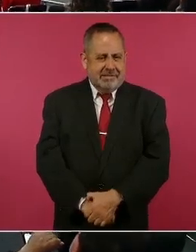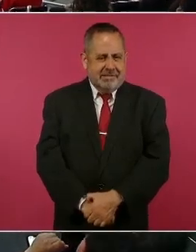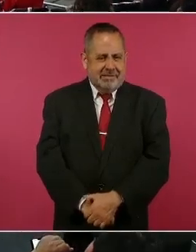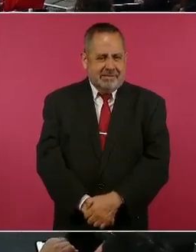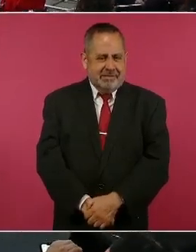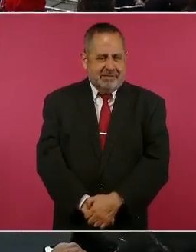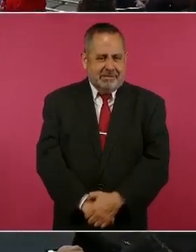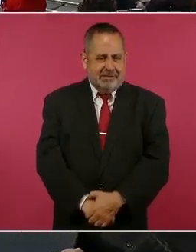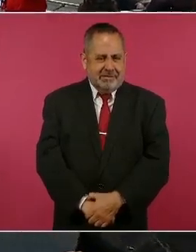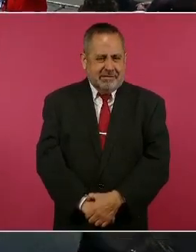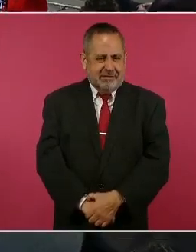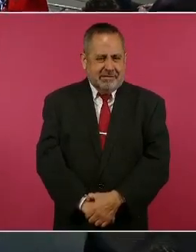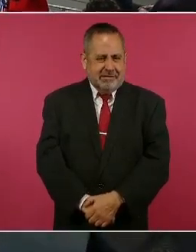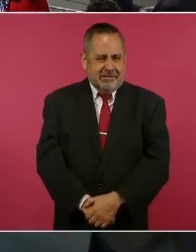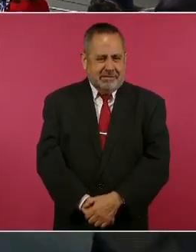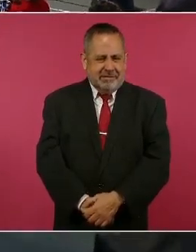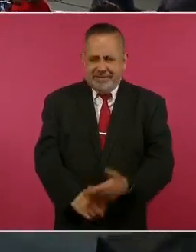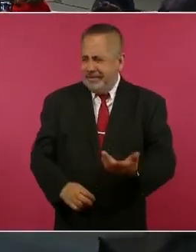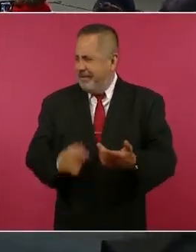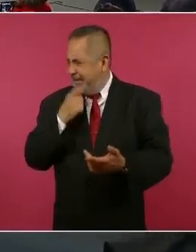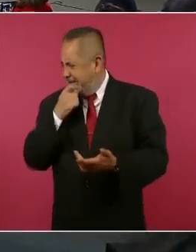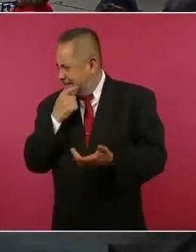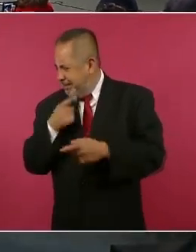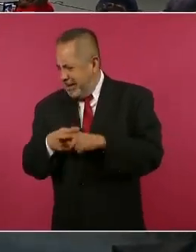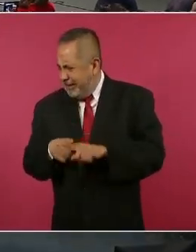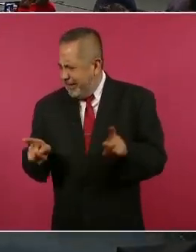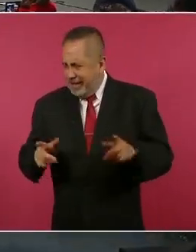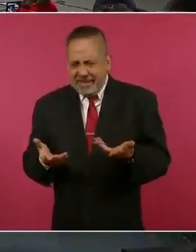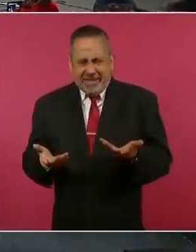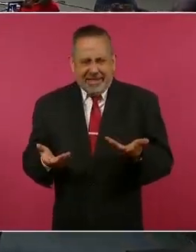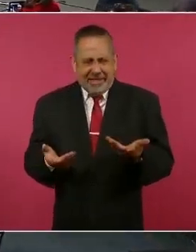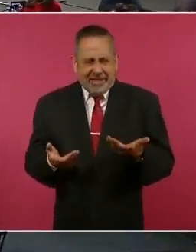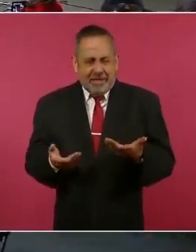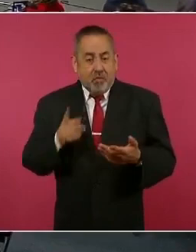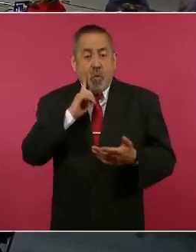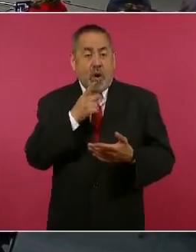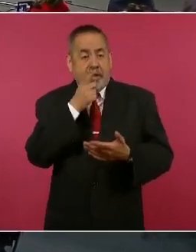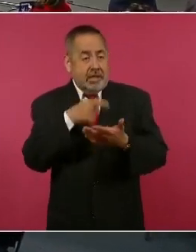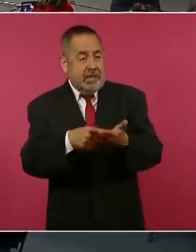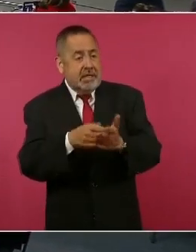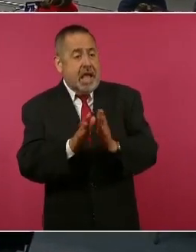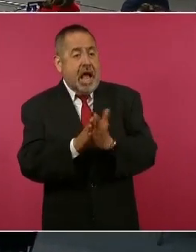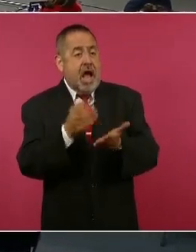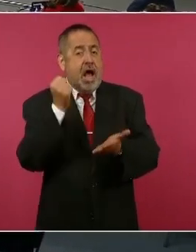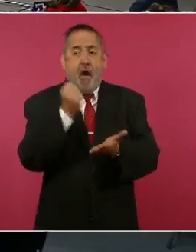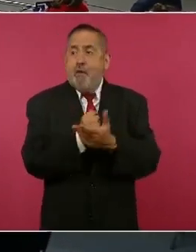Es la versión no, ¿no autorizada? Es la versión no autorizada.